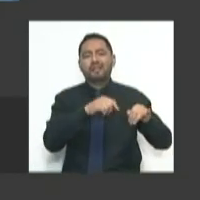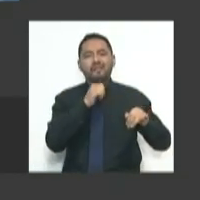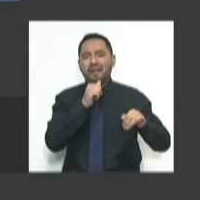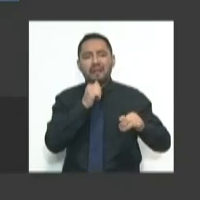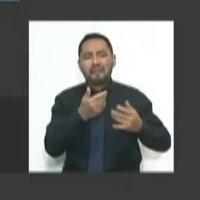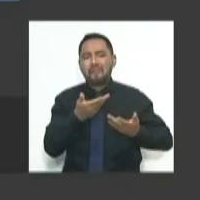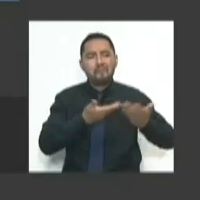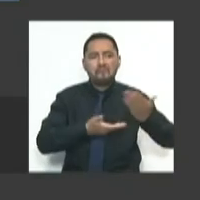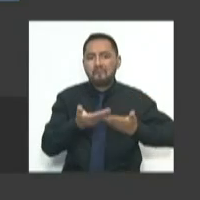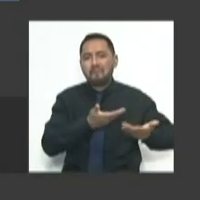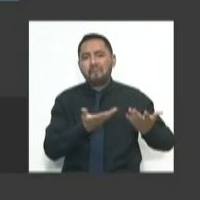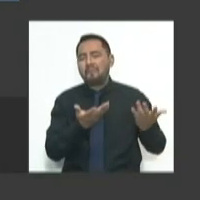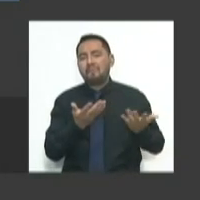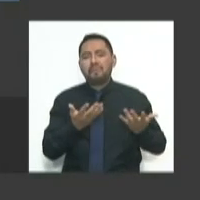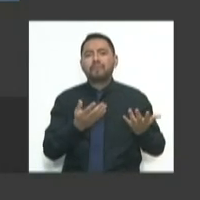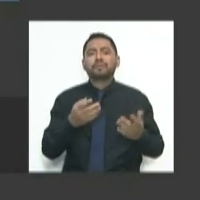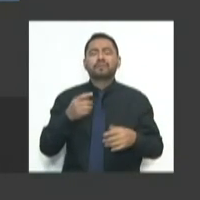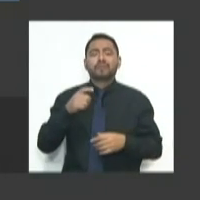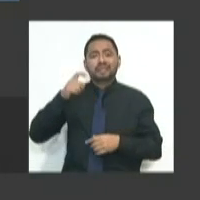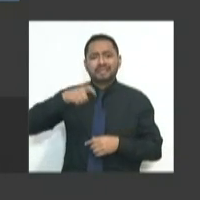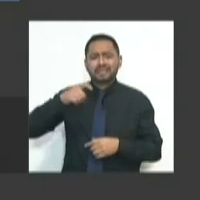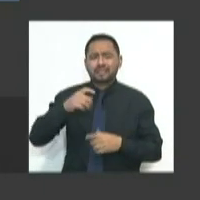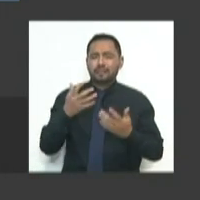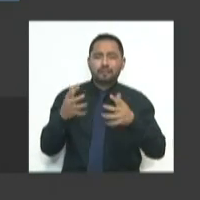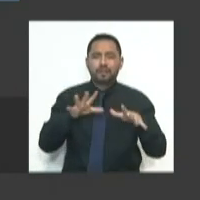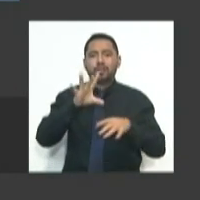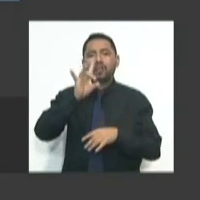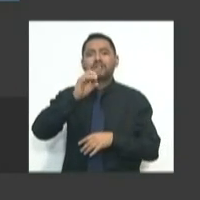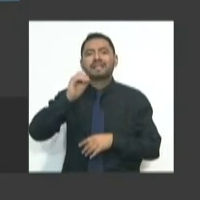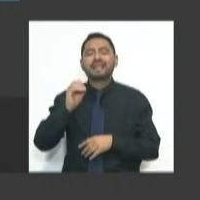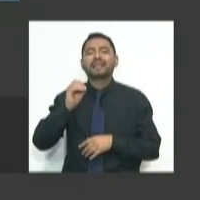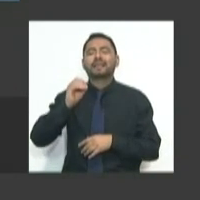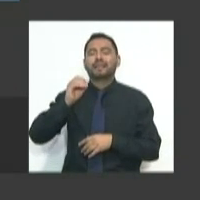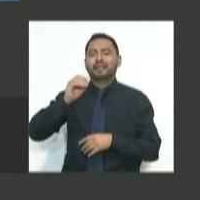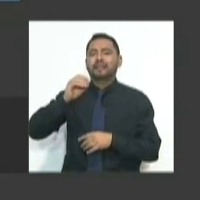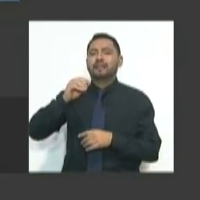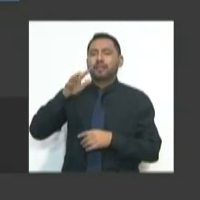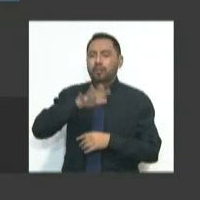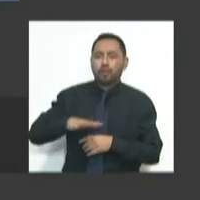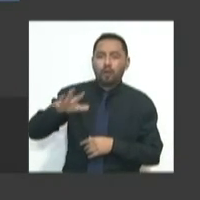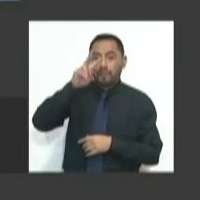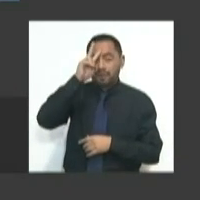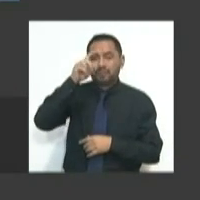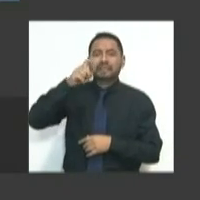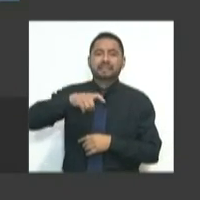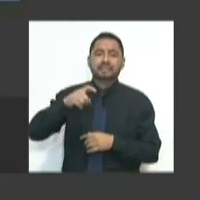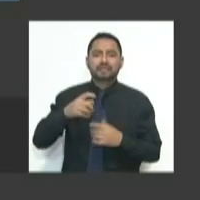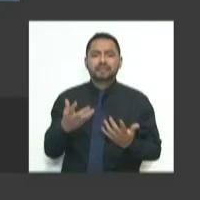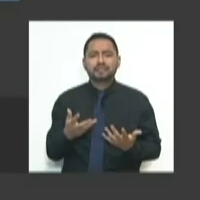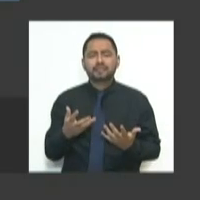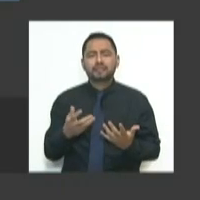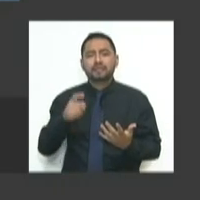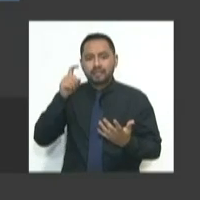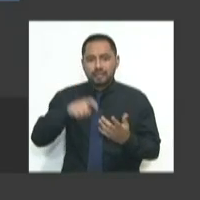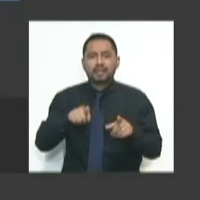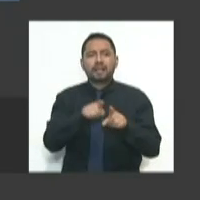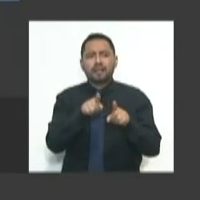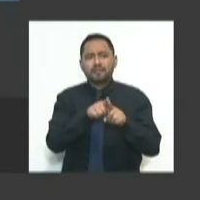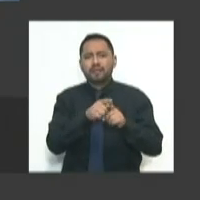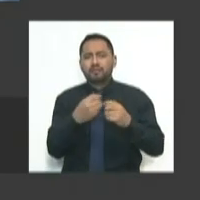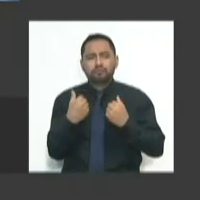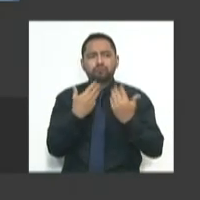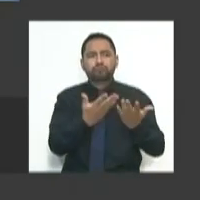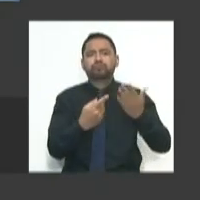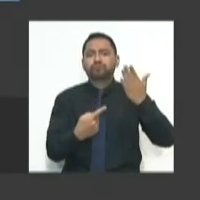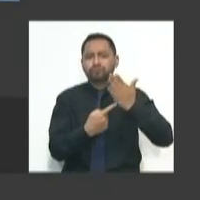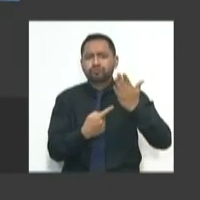sido décadas de corrupción no solamente en el gobierno central sino también en los gobiernos regionales y desde luego que